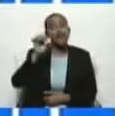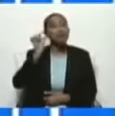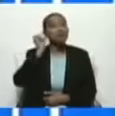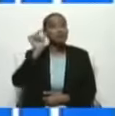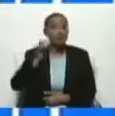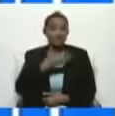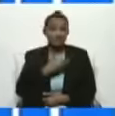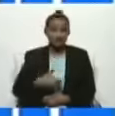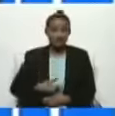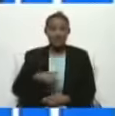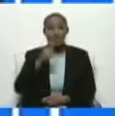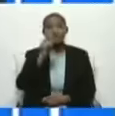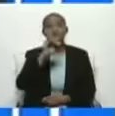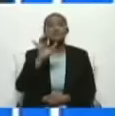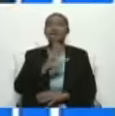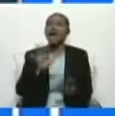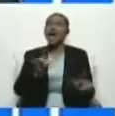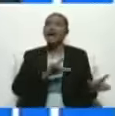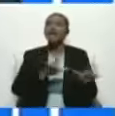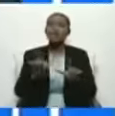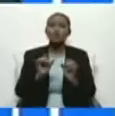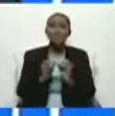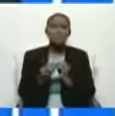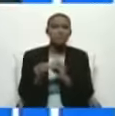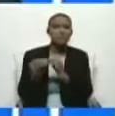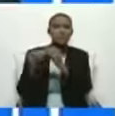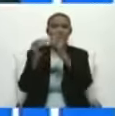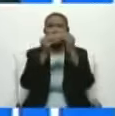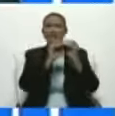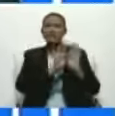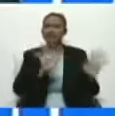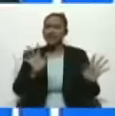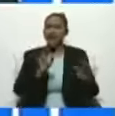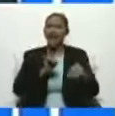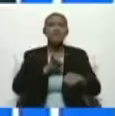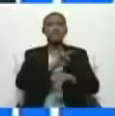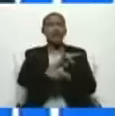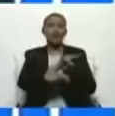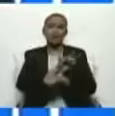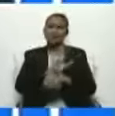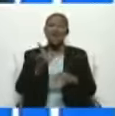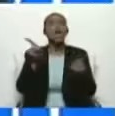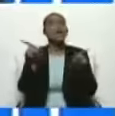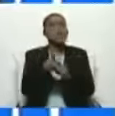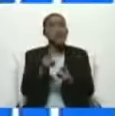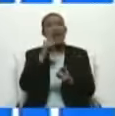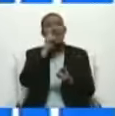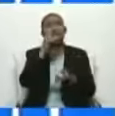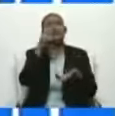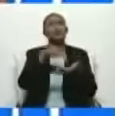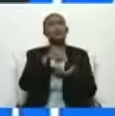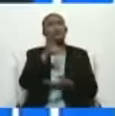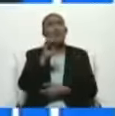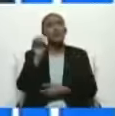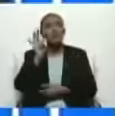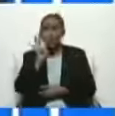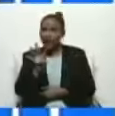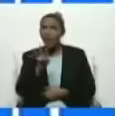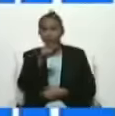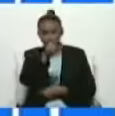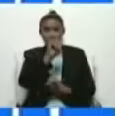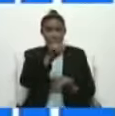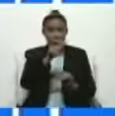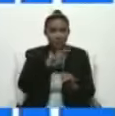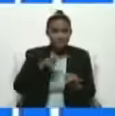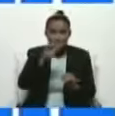Las matrices, ya tienen montada la matriz del fraude, Leonel. Así lo hicieron en el 2004. Búscate todas las encuestas de las mismas encuestadoras de